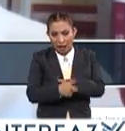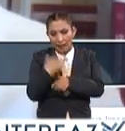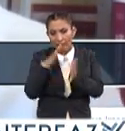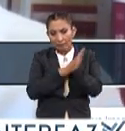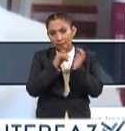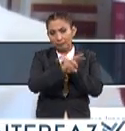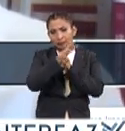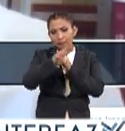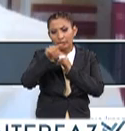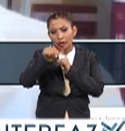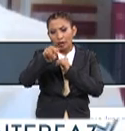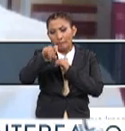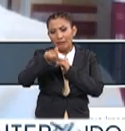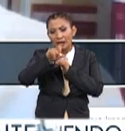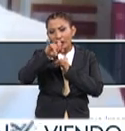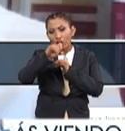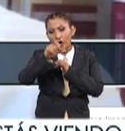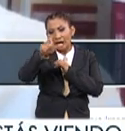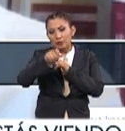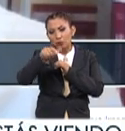en la página